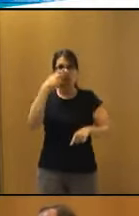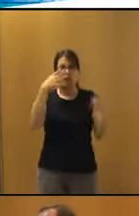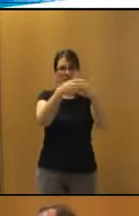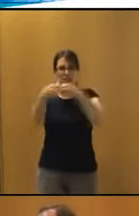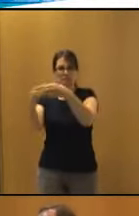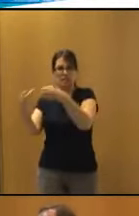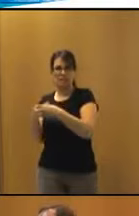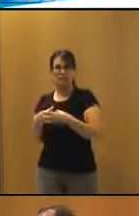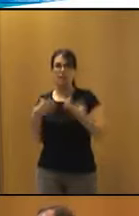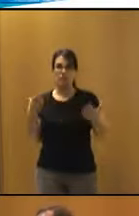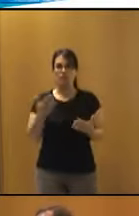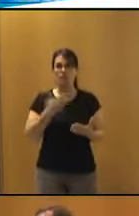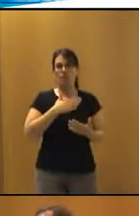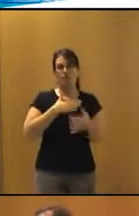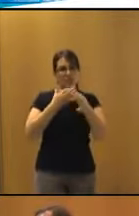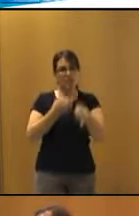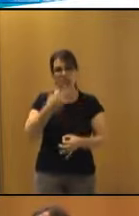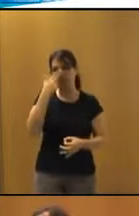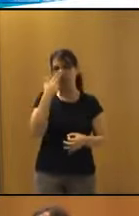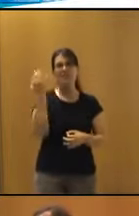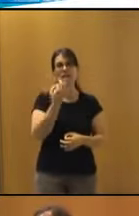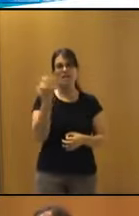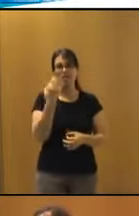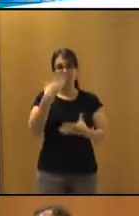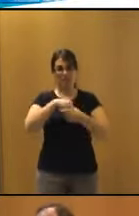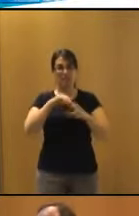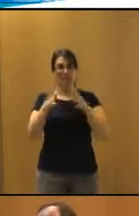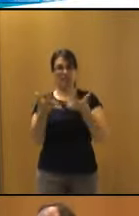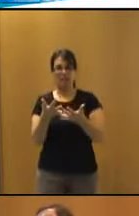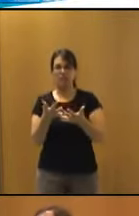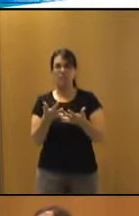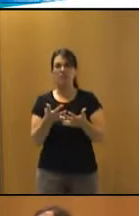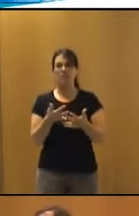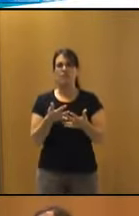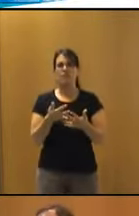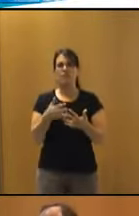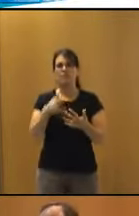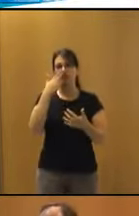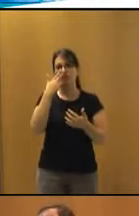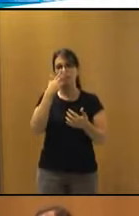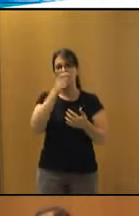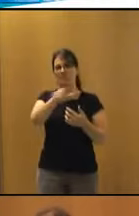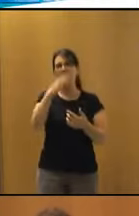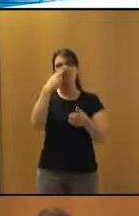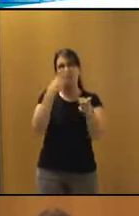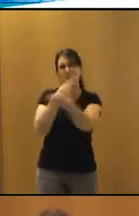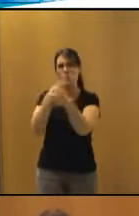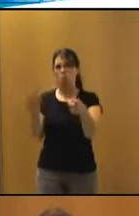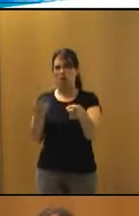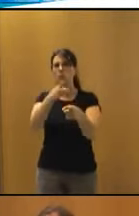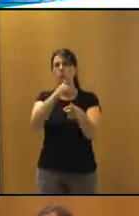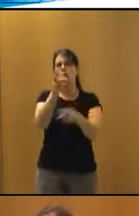centros de intereses. Entonces, lo que siempre nos interesa es, y más en Internet, es saber qué le interesa a la gente,